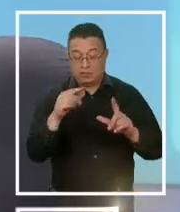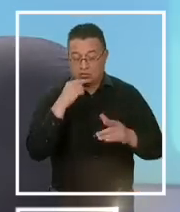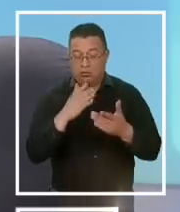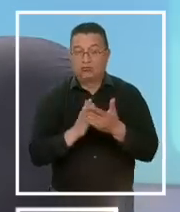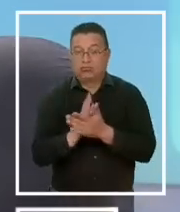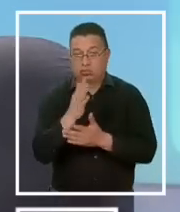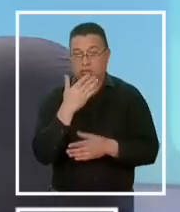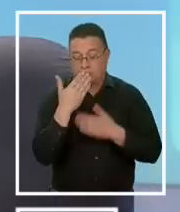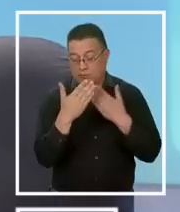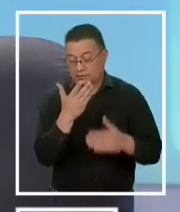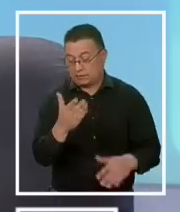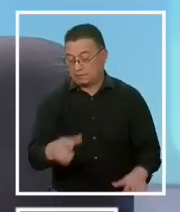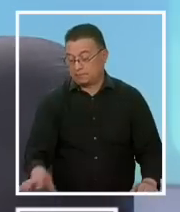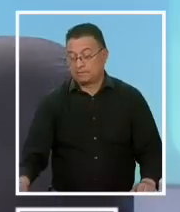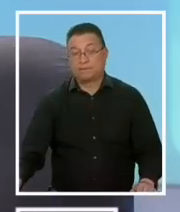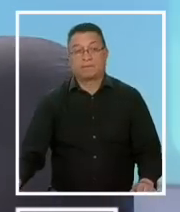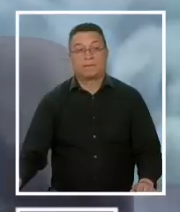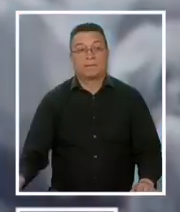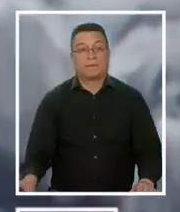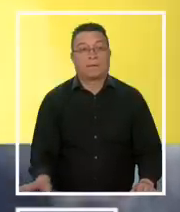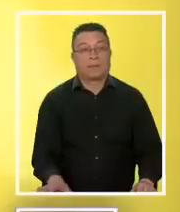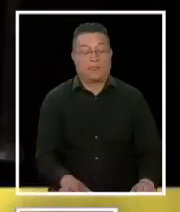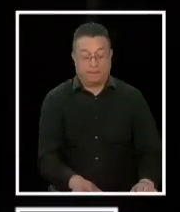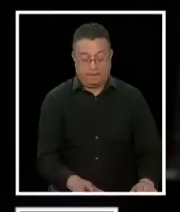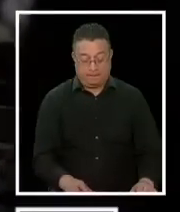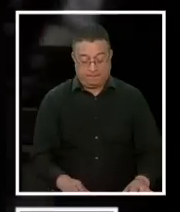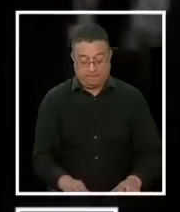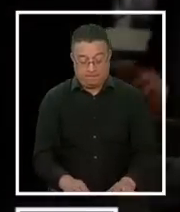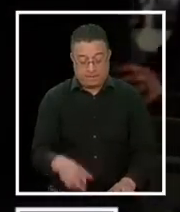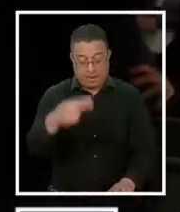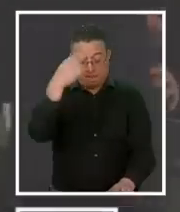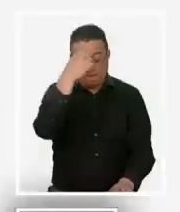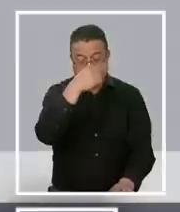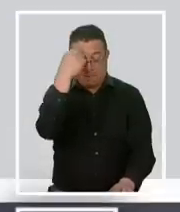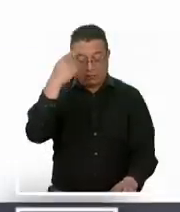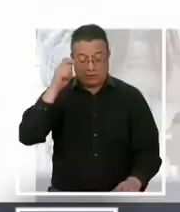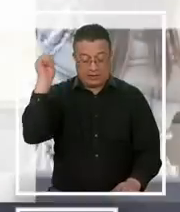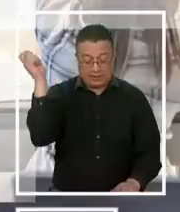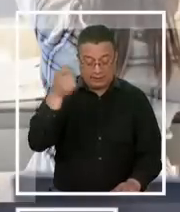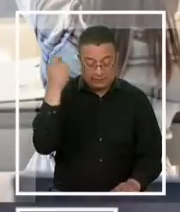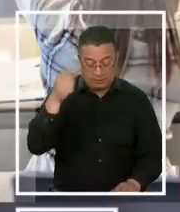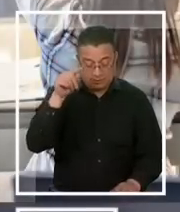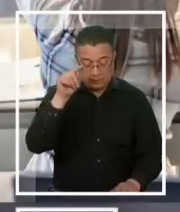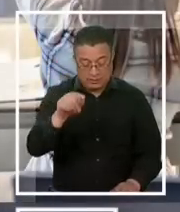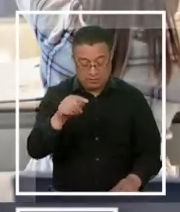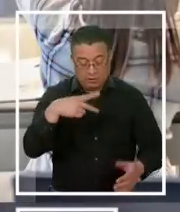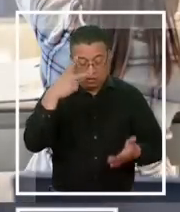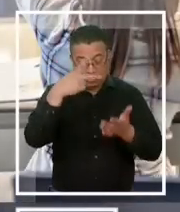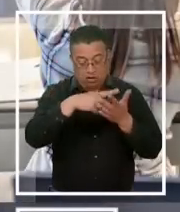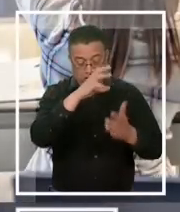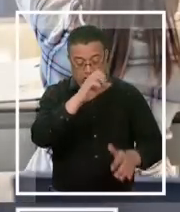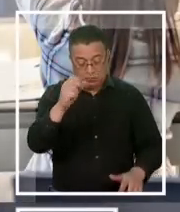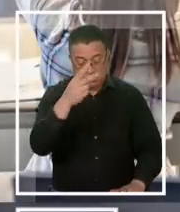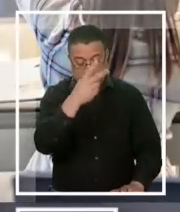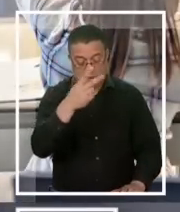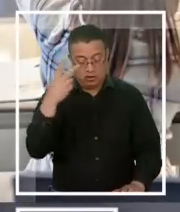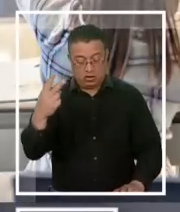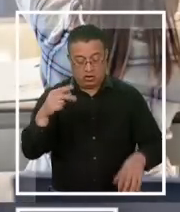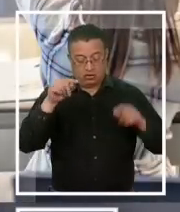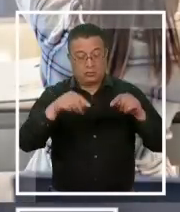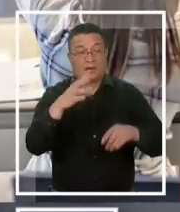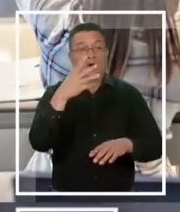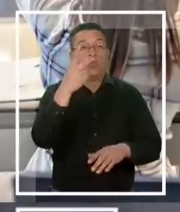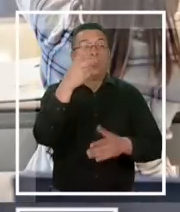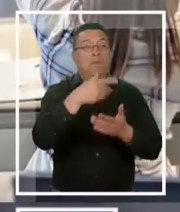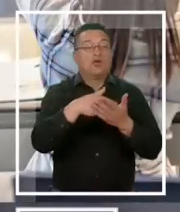con eso con Matías del Río entre marzo y septiembre de 2022 casi un millón trescientos mil